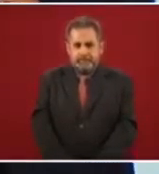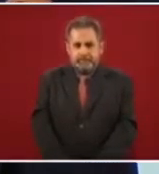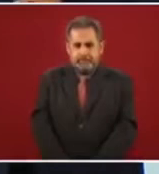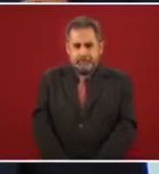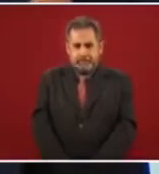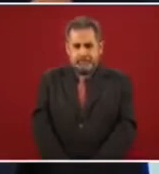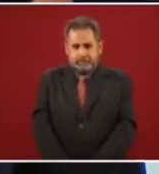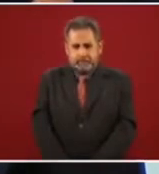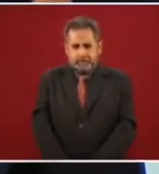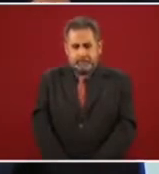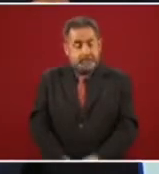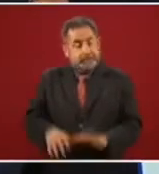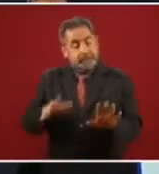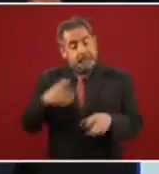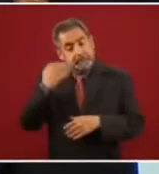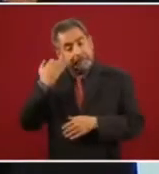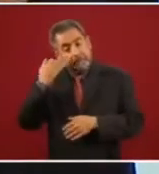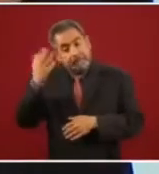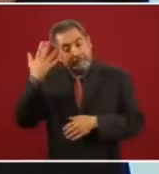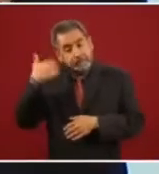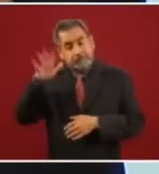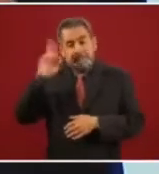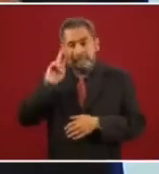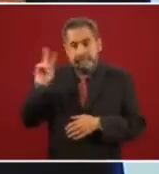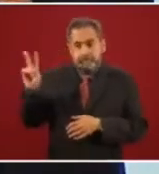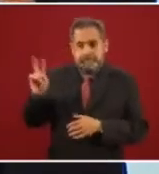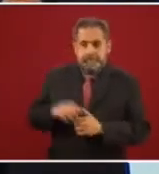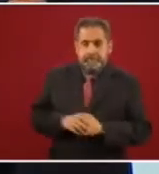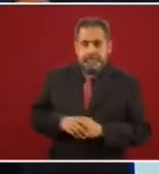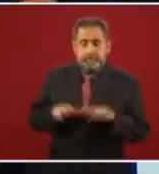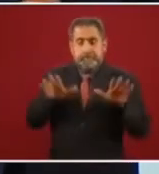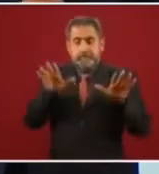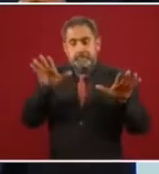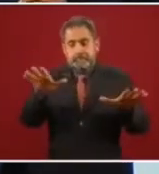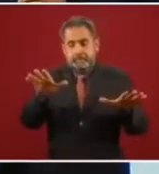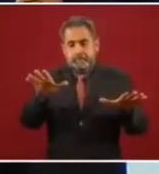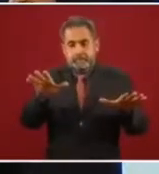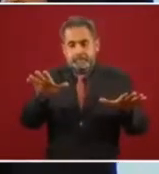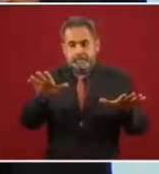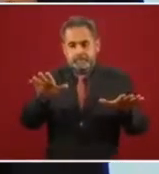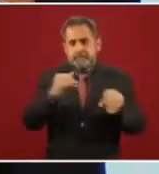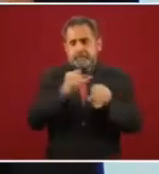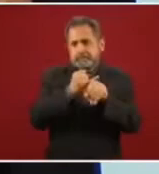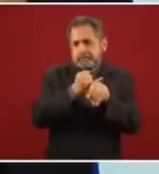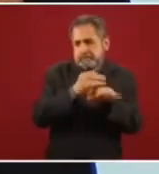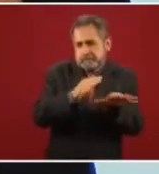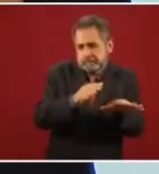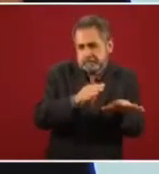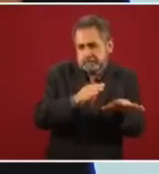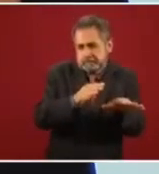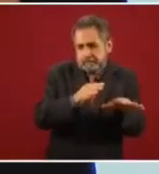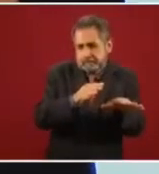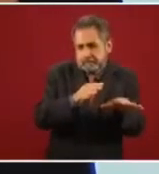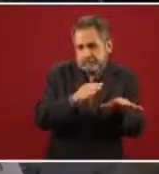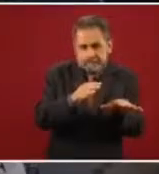Miren los tiempos, ¿no? Aquellos. Sacan lo del avión, dan el informe. No